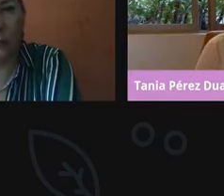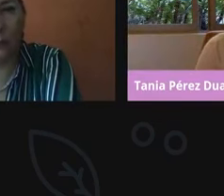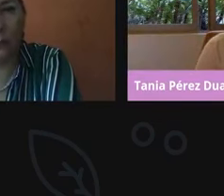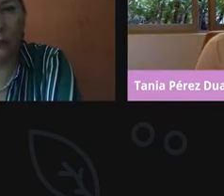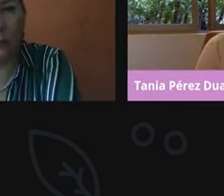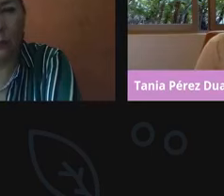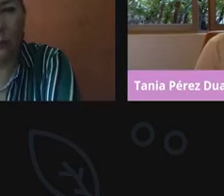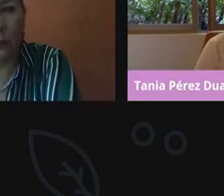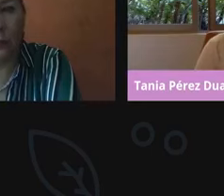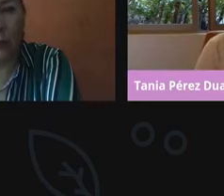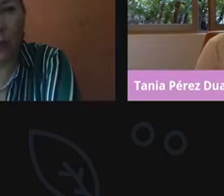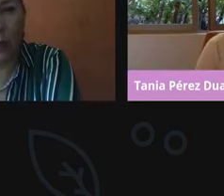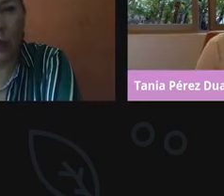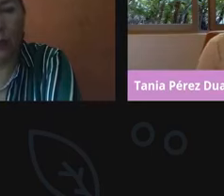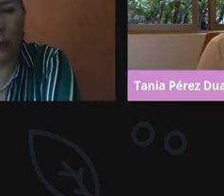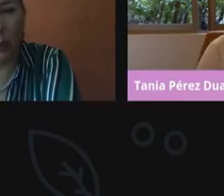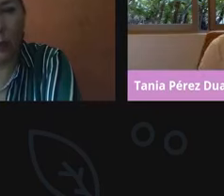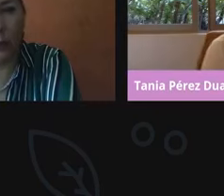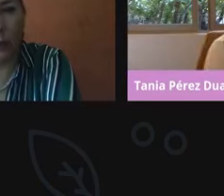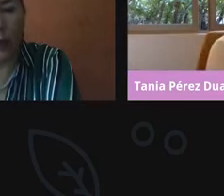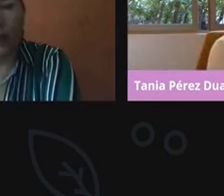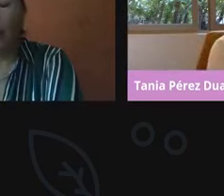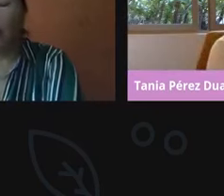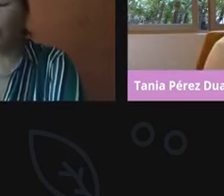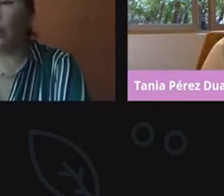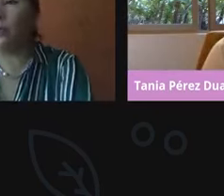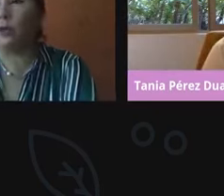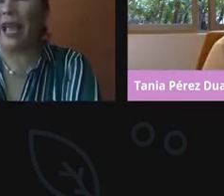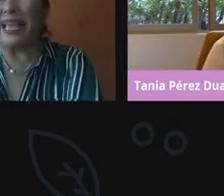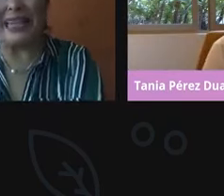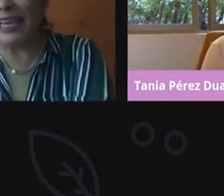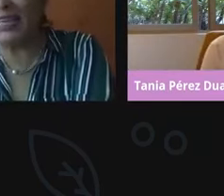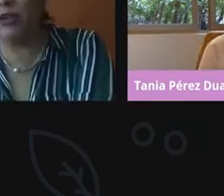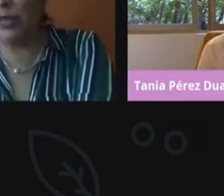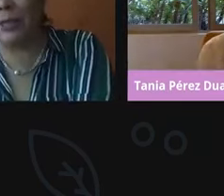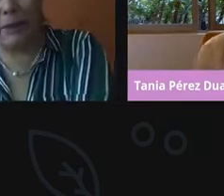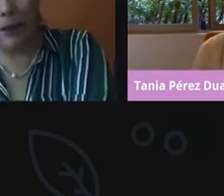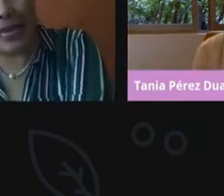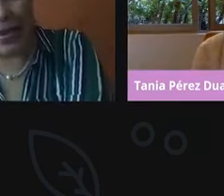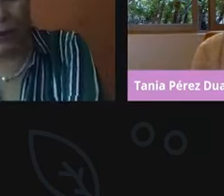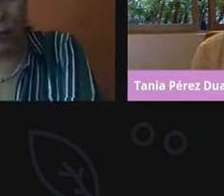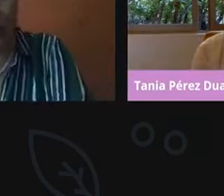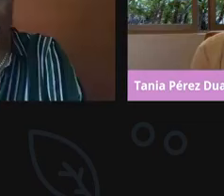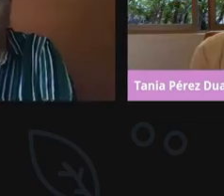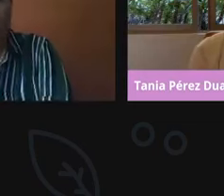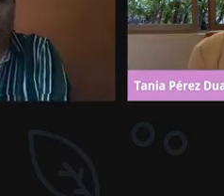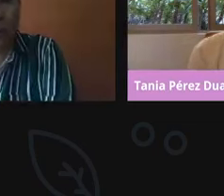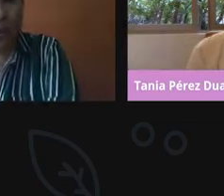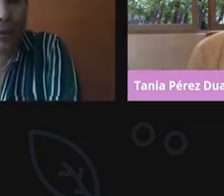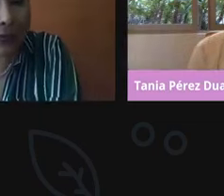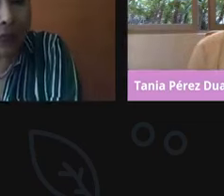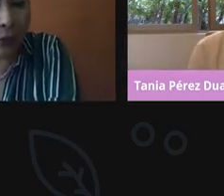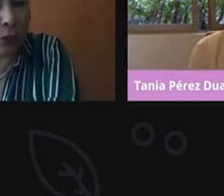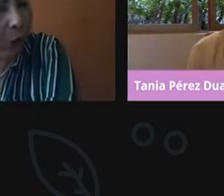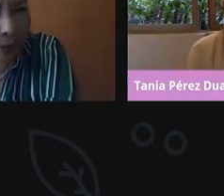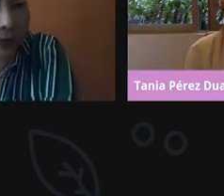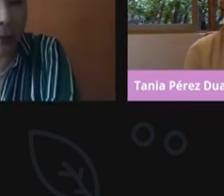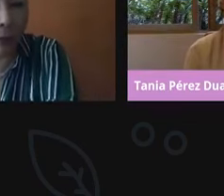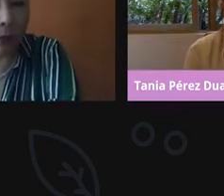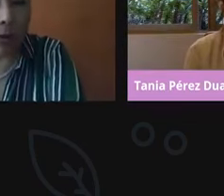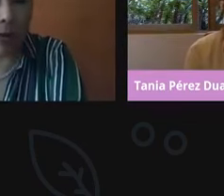podríamos abordar el día de hoy. Híjole, doctora, tres cosas que me brincan durísimo. El mal